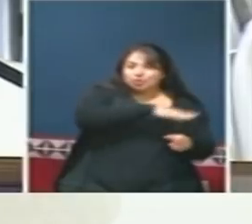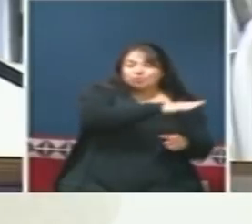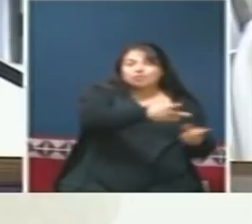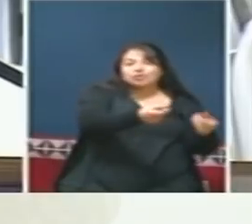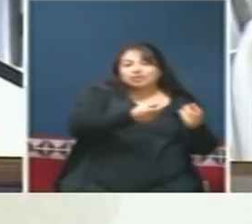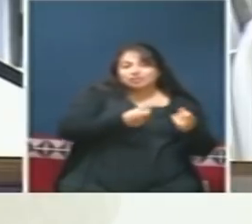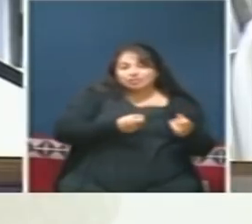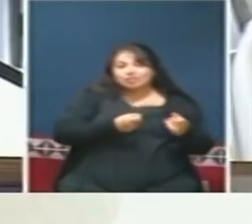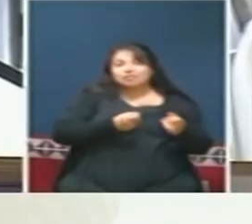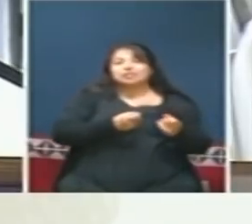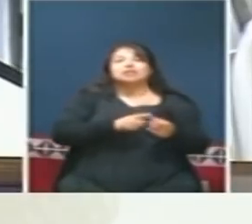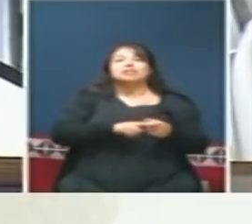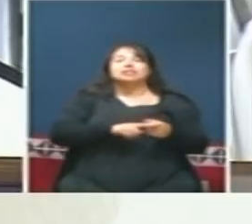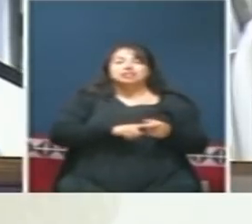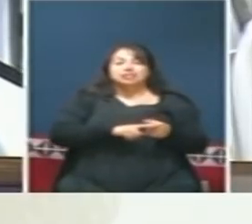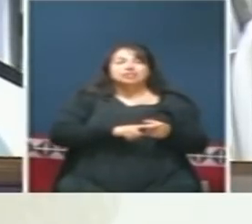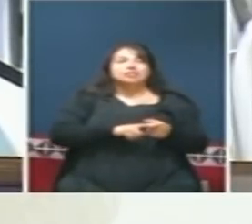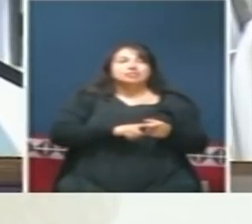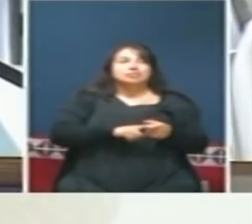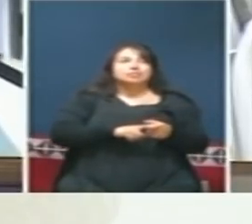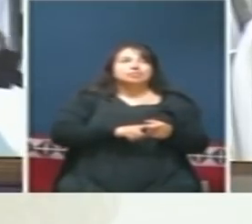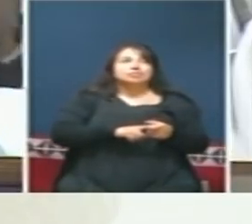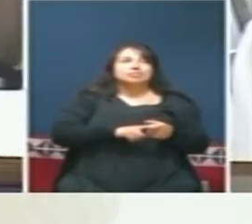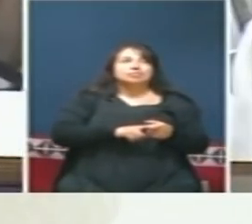oído atento al pueblo y otro al Evangelio.